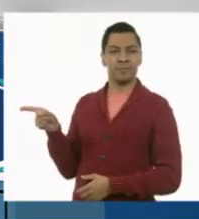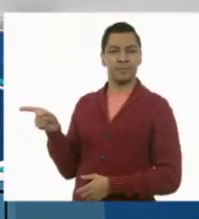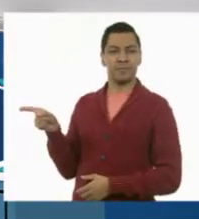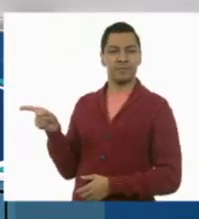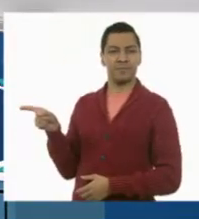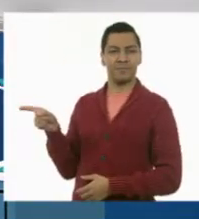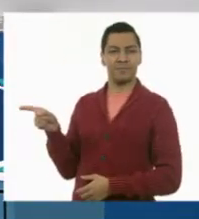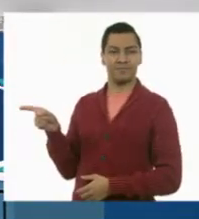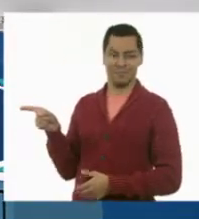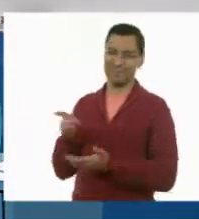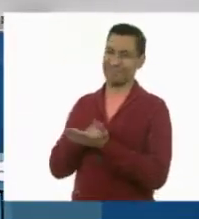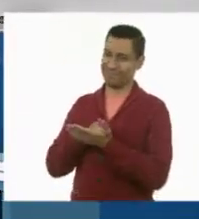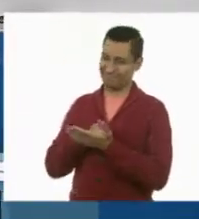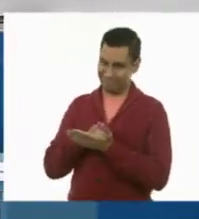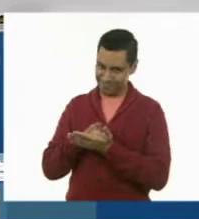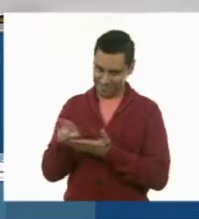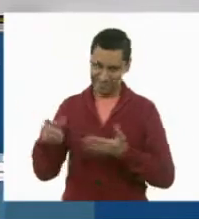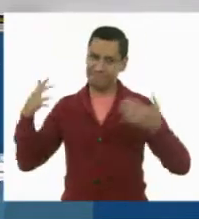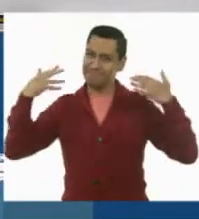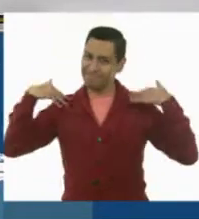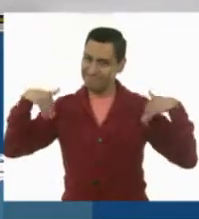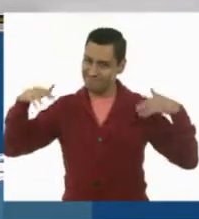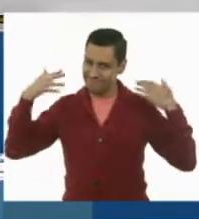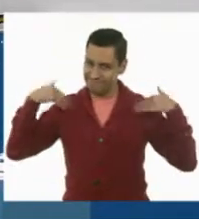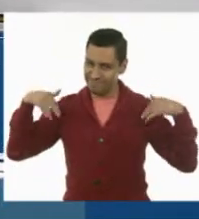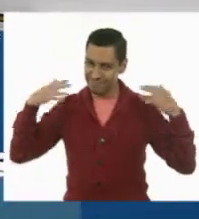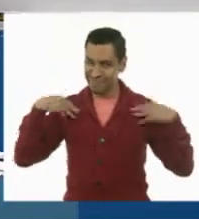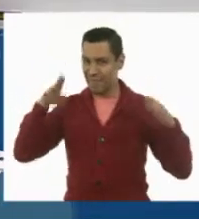al esparcimiento. Ajá. ¿Cierto?